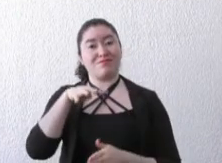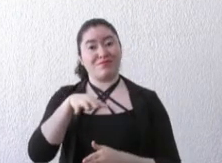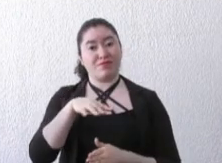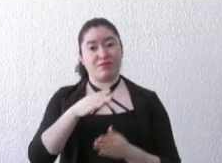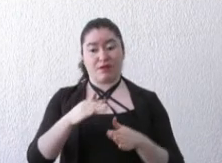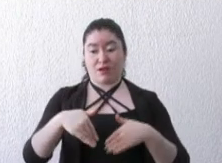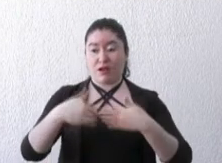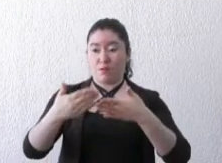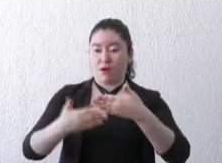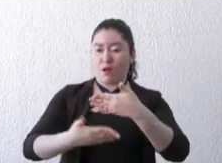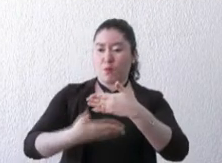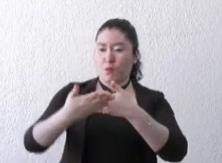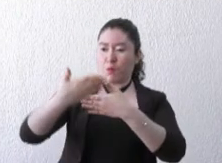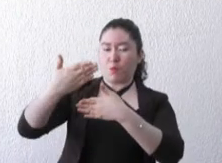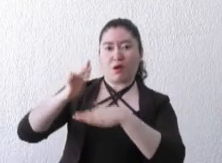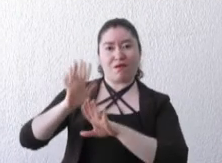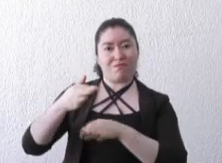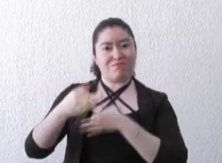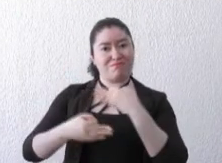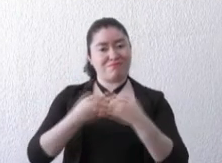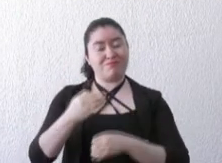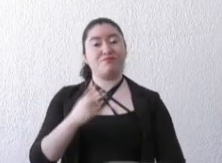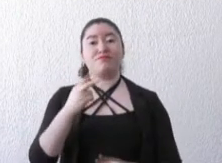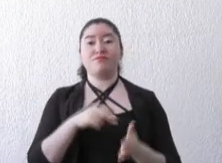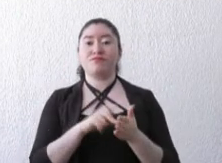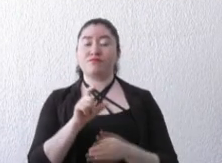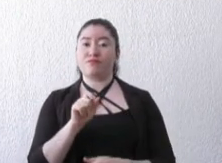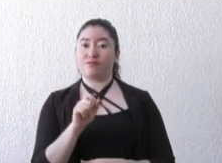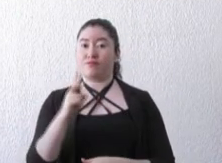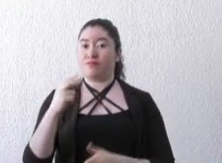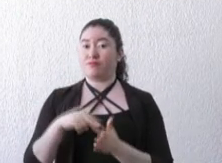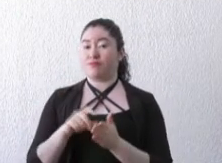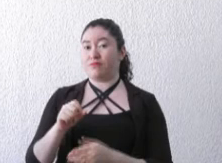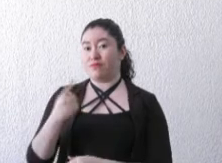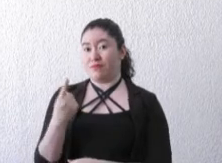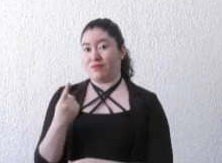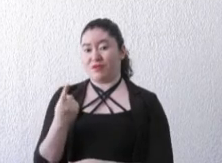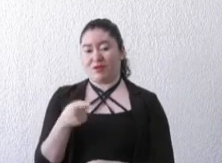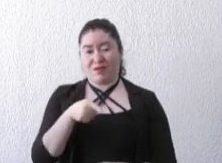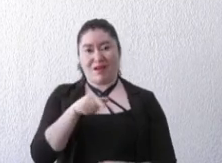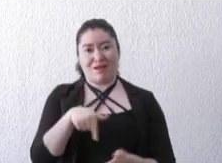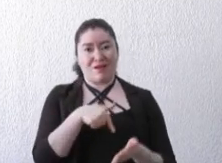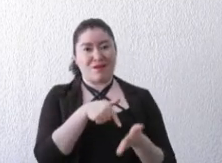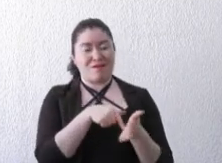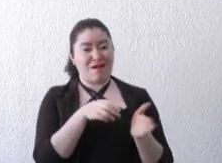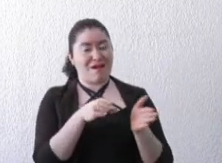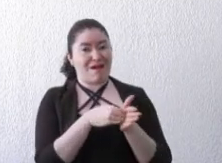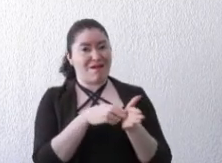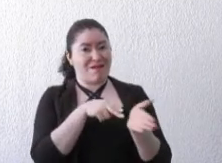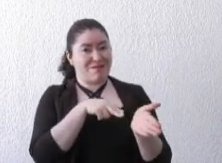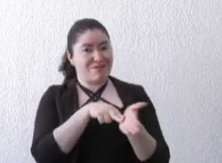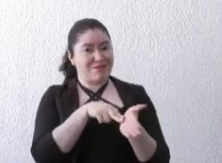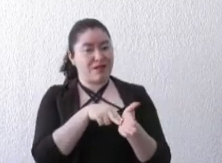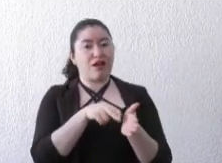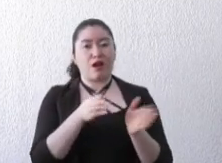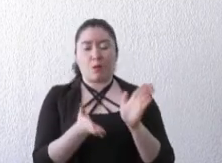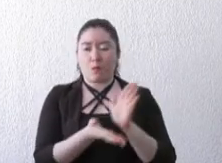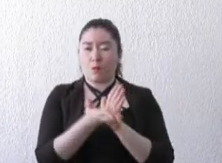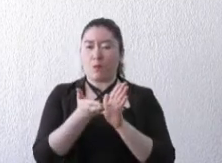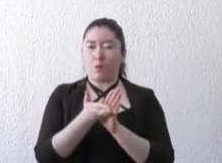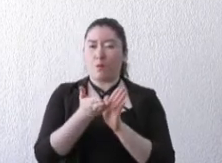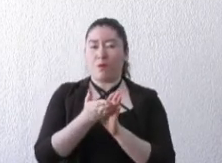La siguiente. En 2020-2021 se construye la caja negra. Aquí fue muy importante la conciliación y siempre